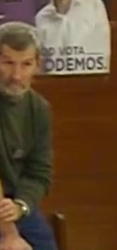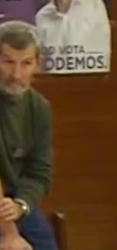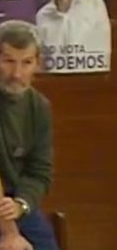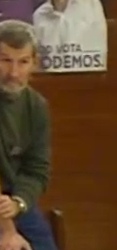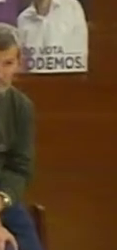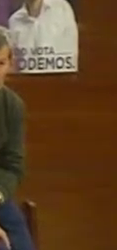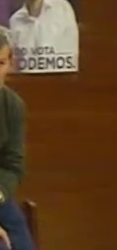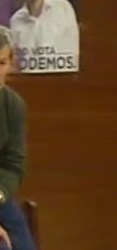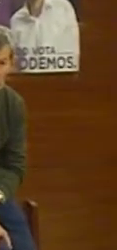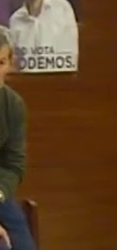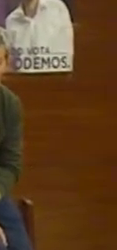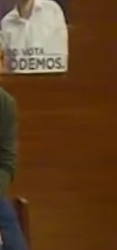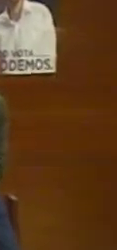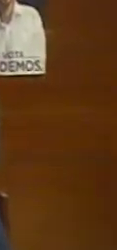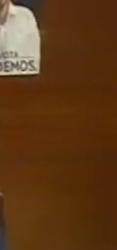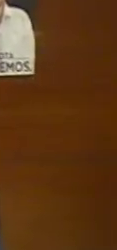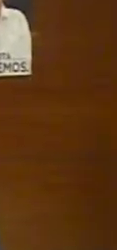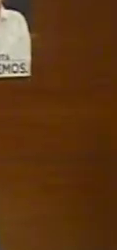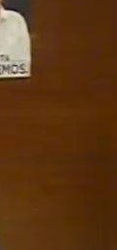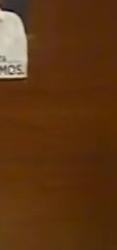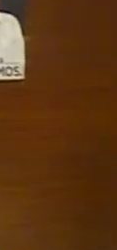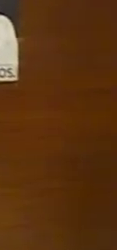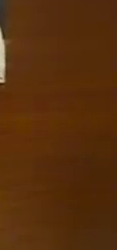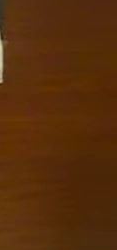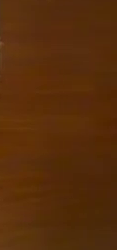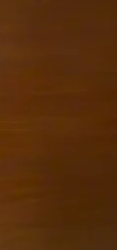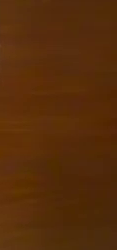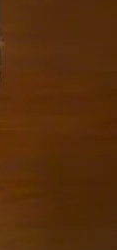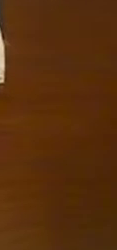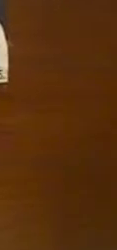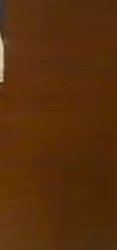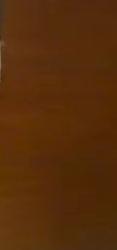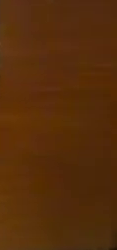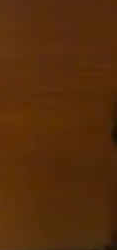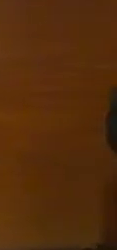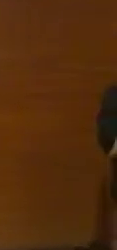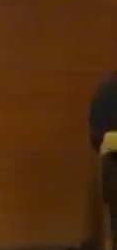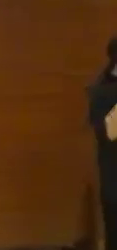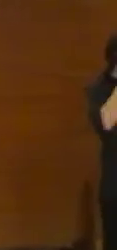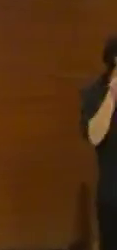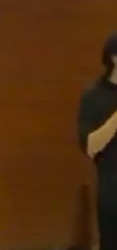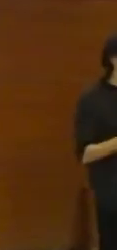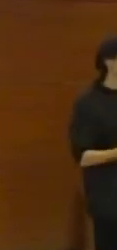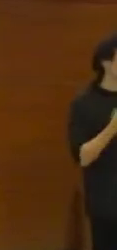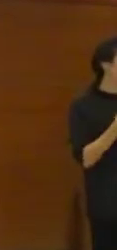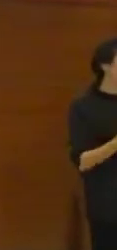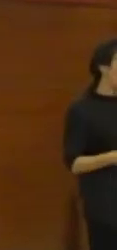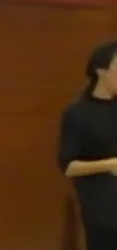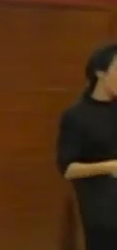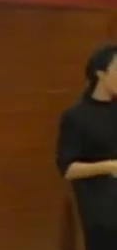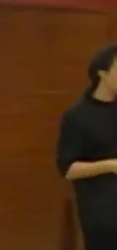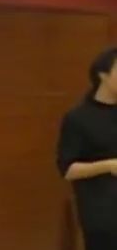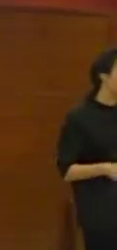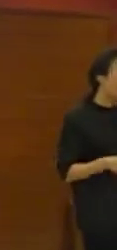grandes eléctricas de nuestro país están llenos, han estado llenos de exministros, de exsecretarios de Estado y